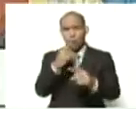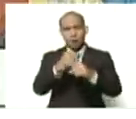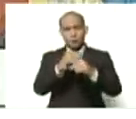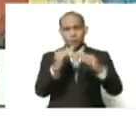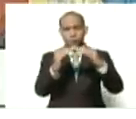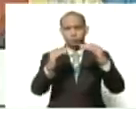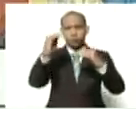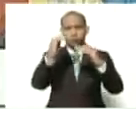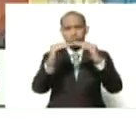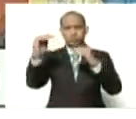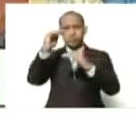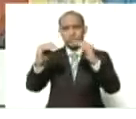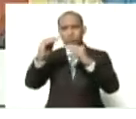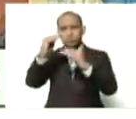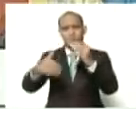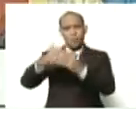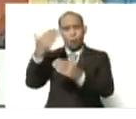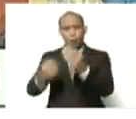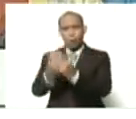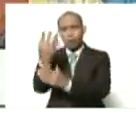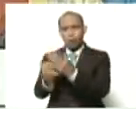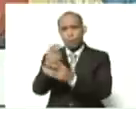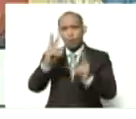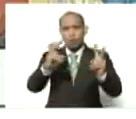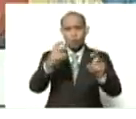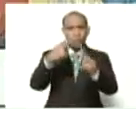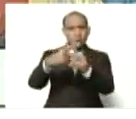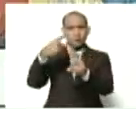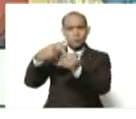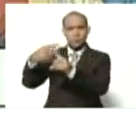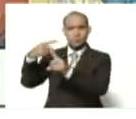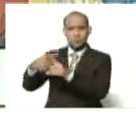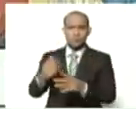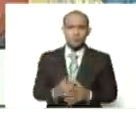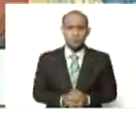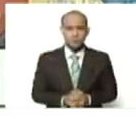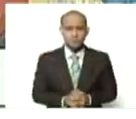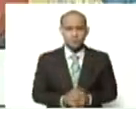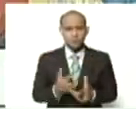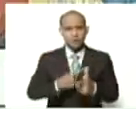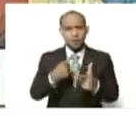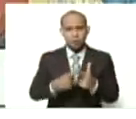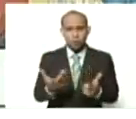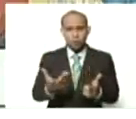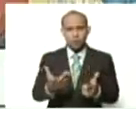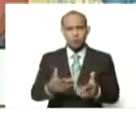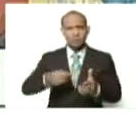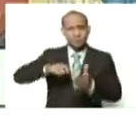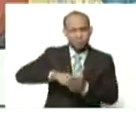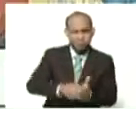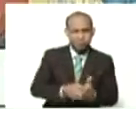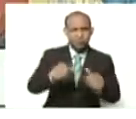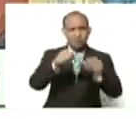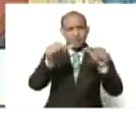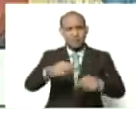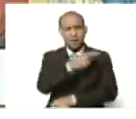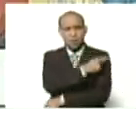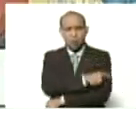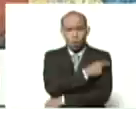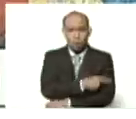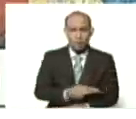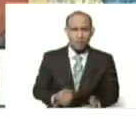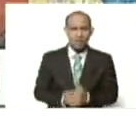más casos nuevos que los casos que se están dando de alta, lo cual mete presión sobre el sistema hospitalario, sobre el